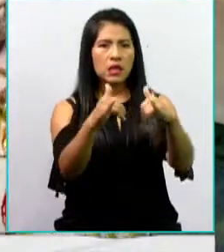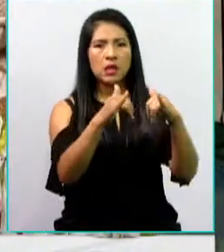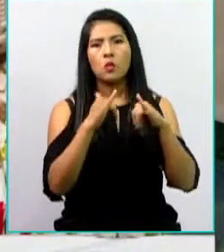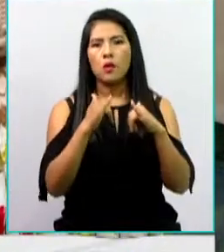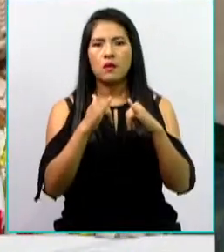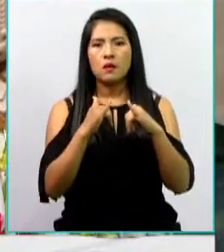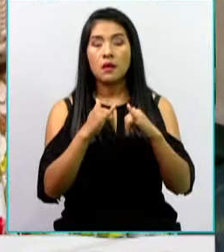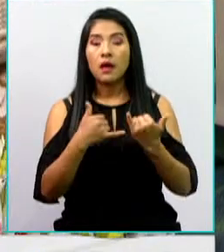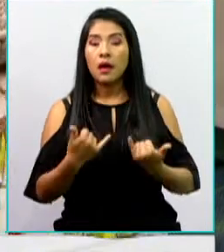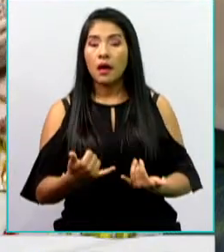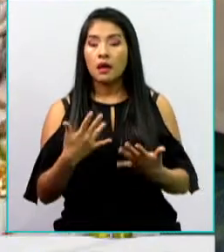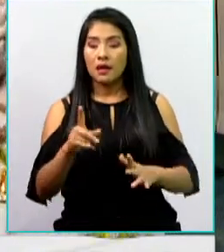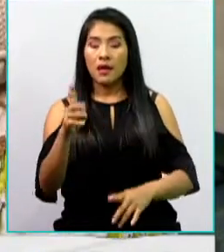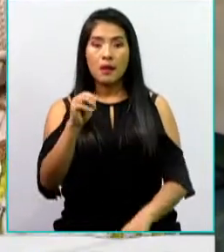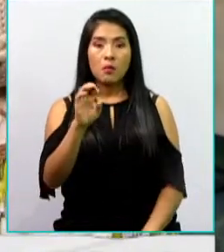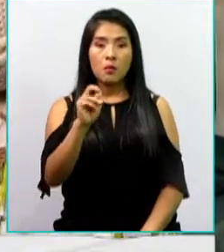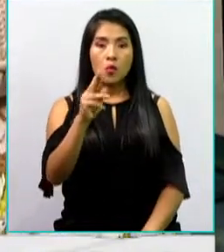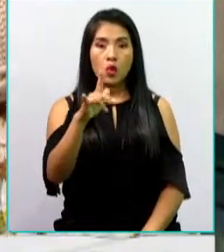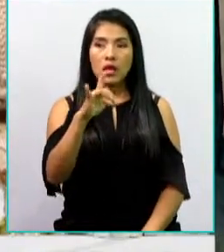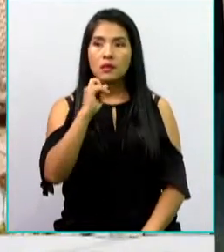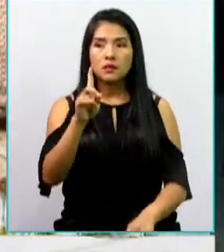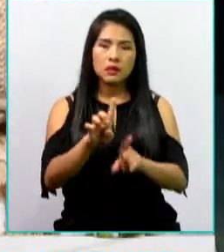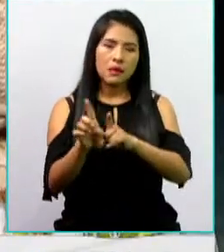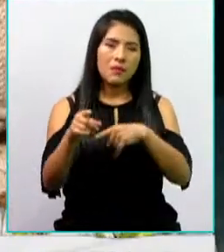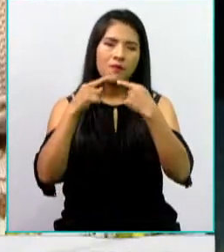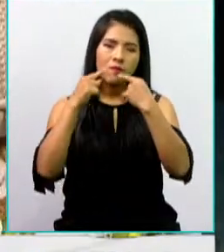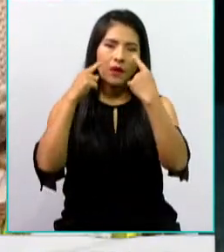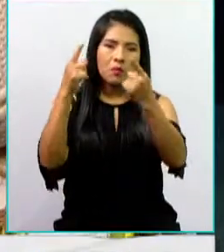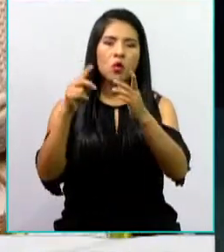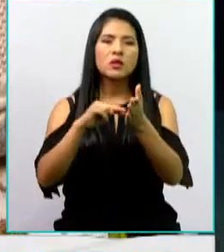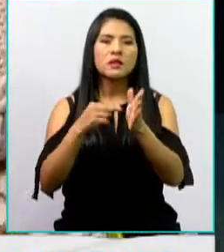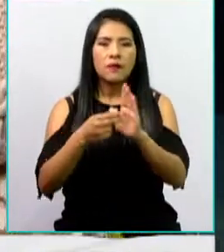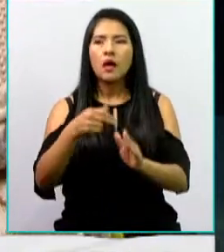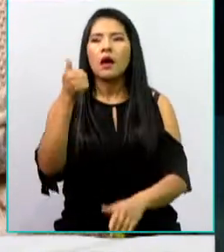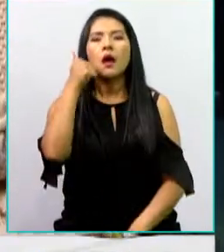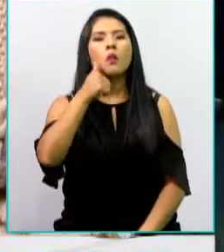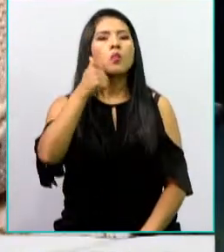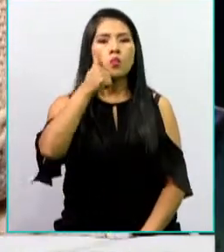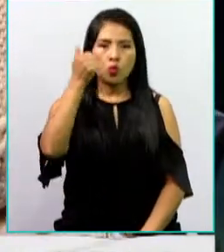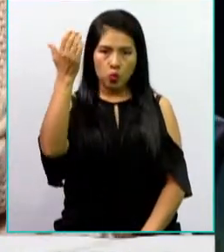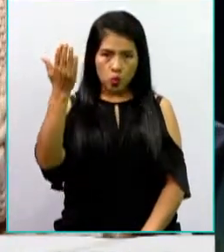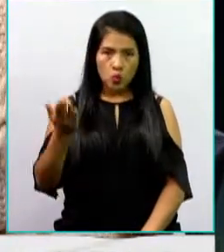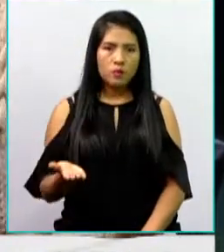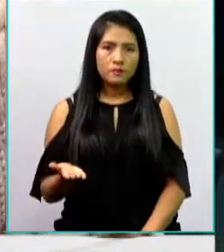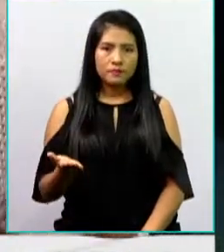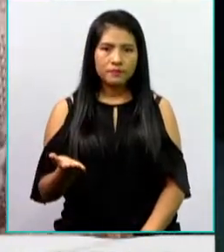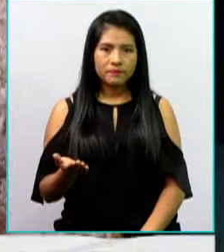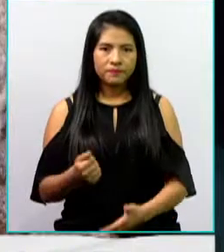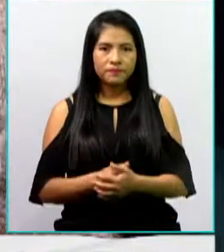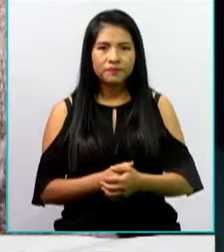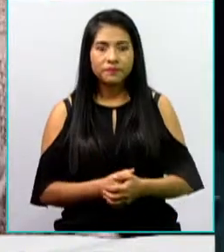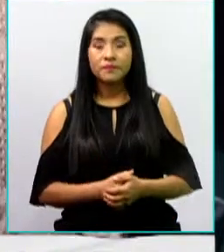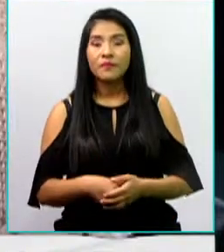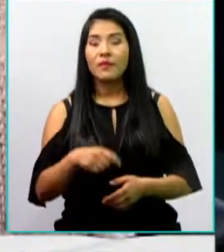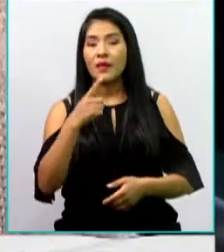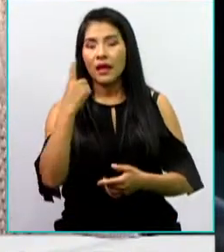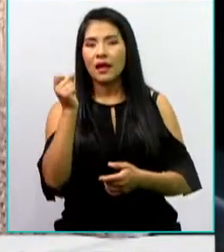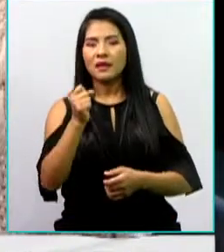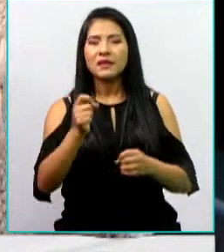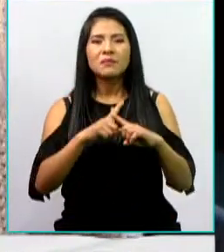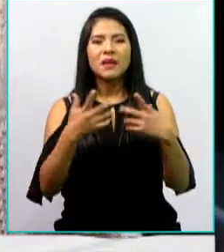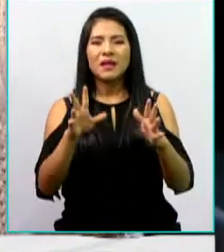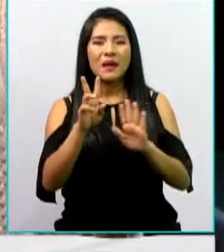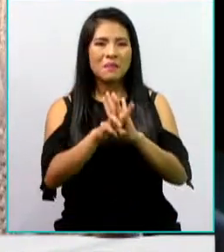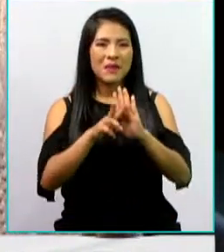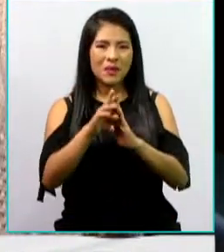que nos representa a todas las mujeres también. Claro. Carolina, tus temáticas son bien fuertes, porque no sé si se ve en el video que